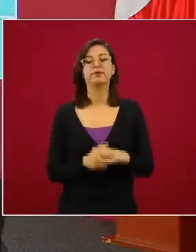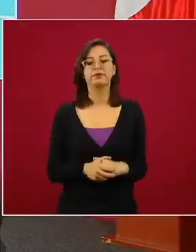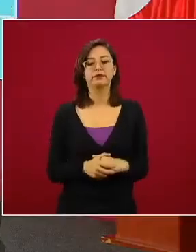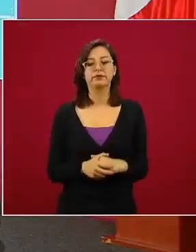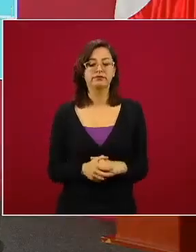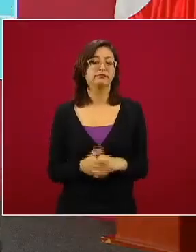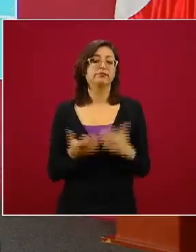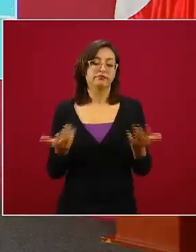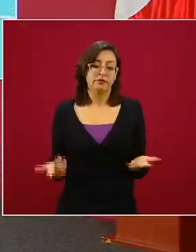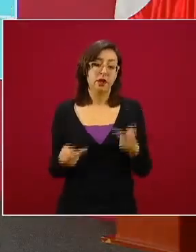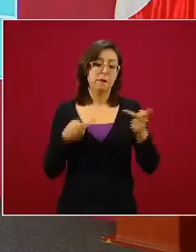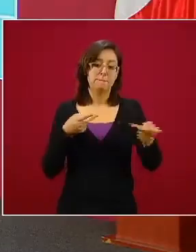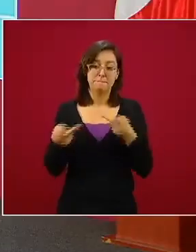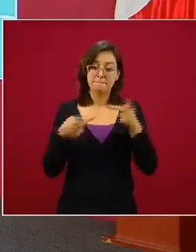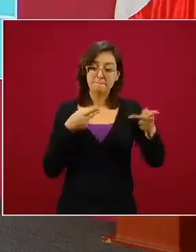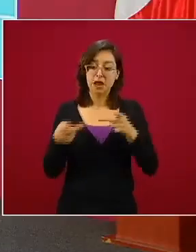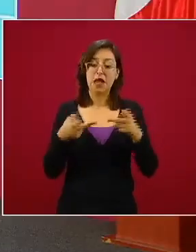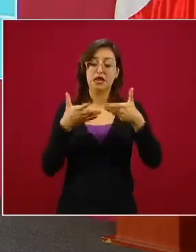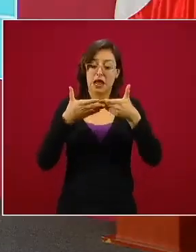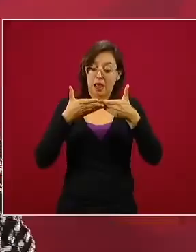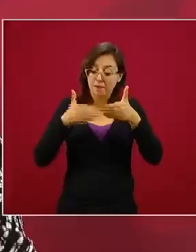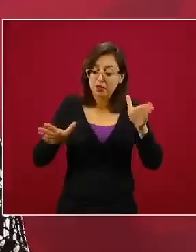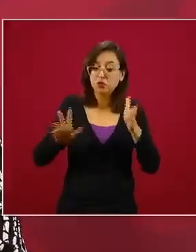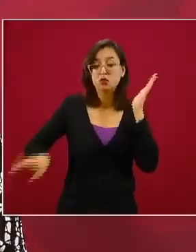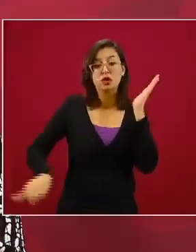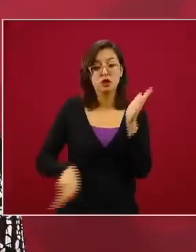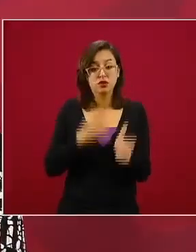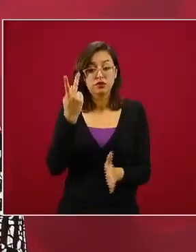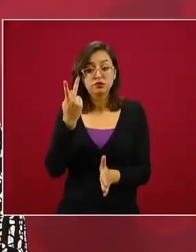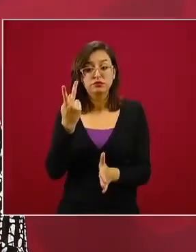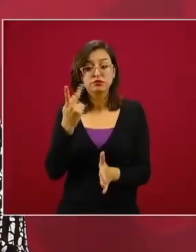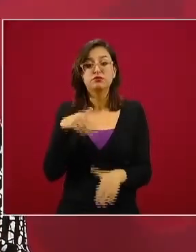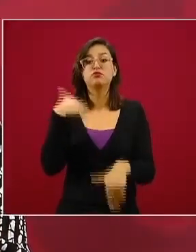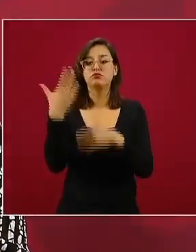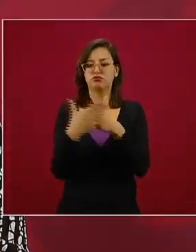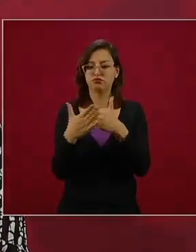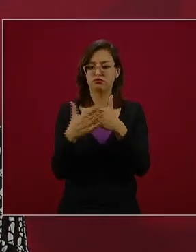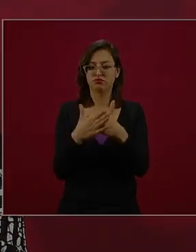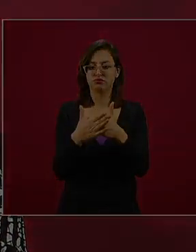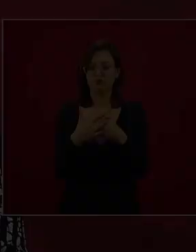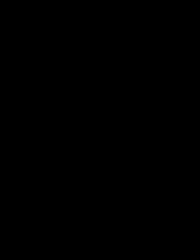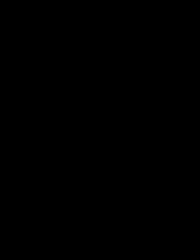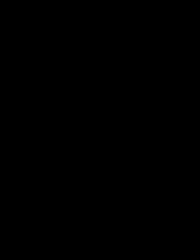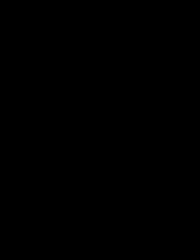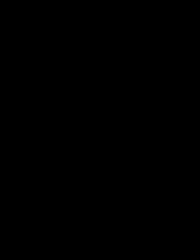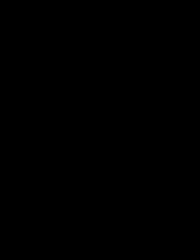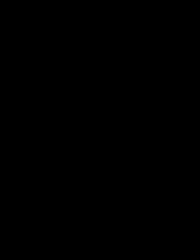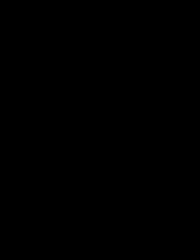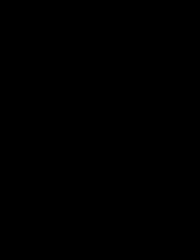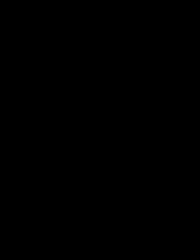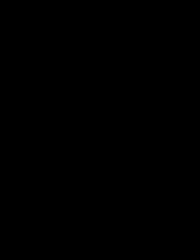un plan de reapertura donde arrancaremos el 1 de junio.